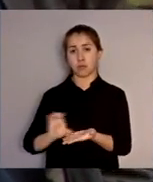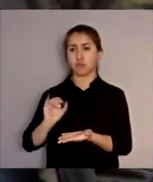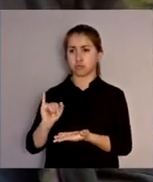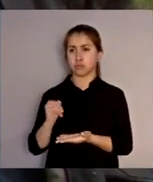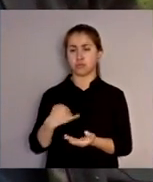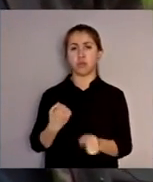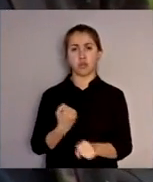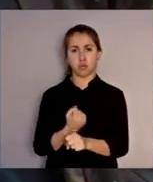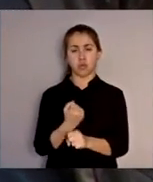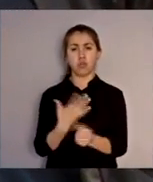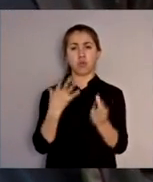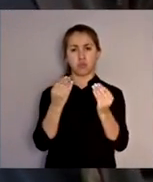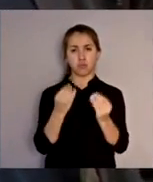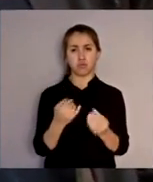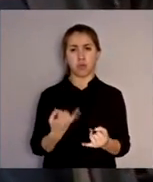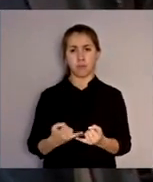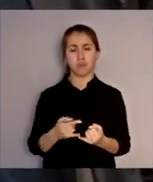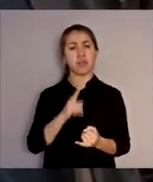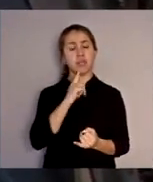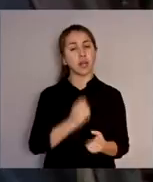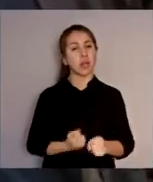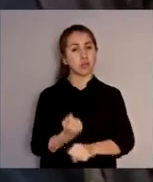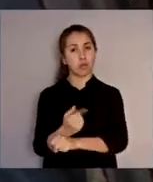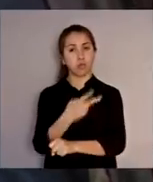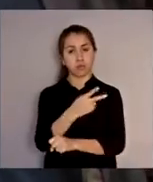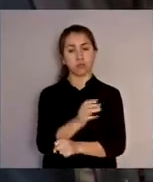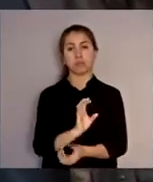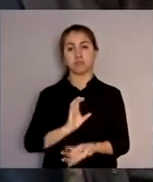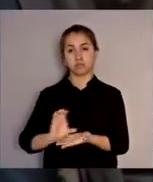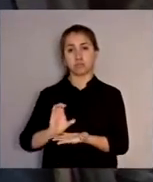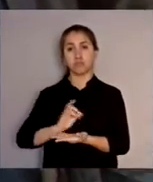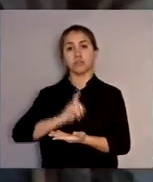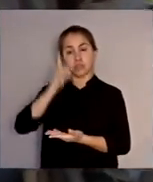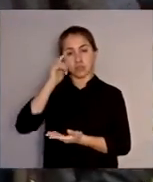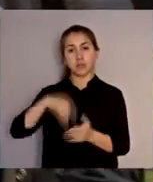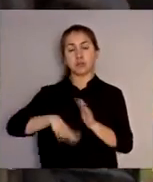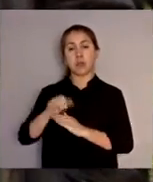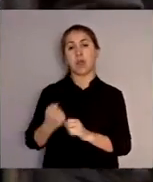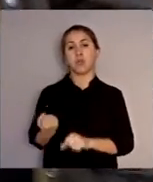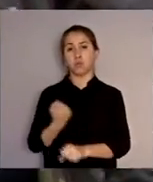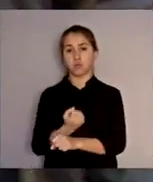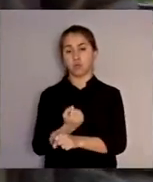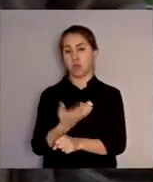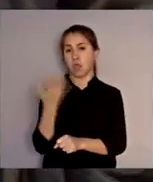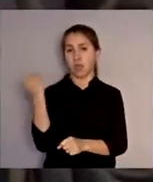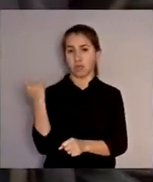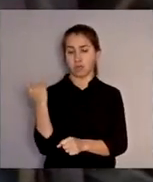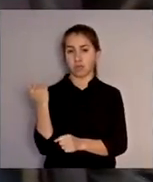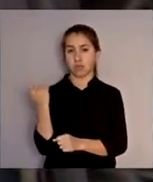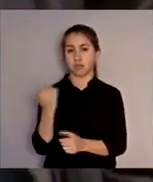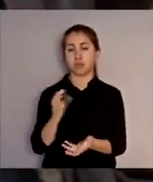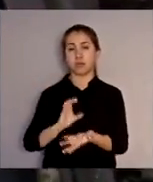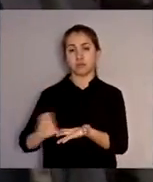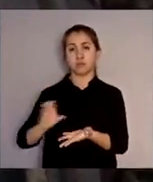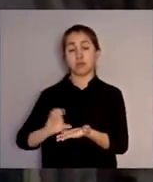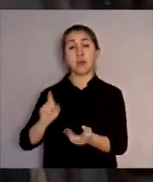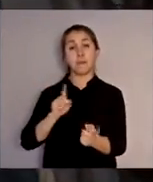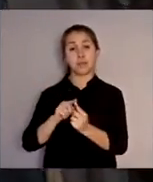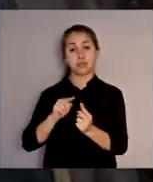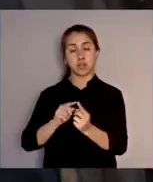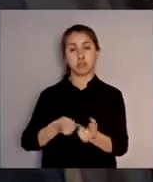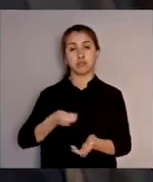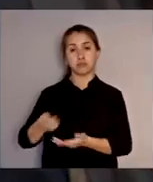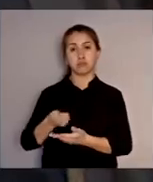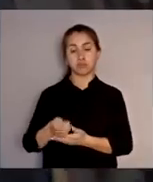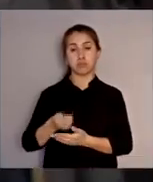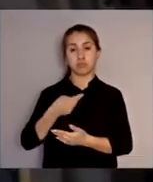ayudado a muchos amigos. ¿A qué amigo ha ayudado? Bueno, yo creo que el que más ayudó en su oportunidad en forma personal también fue